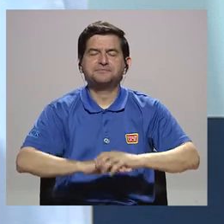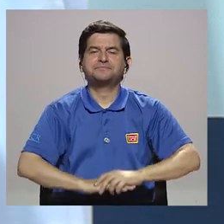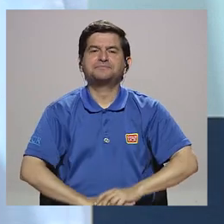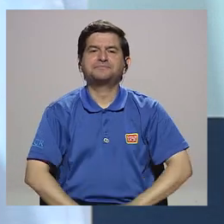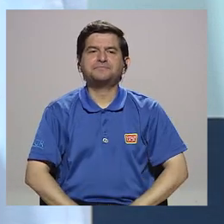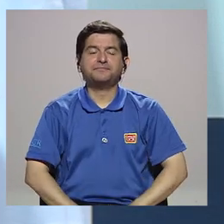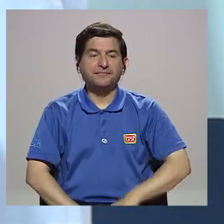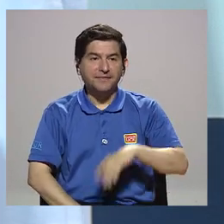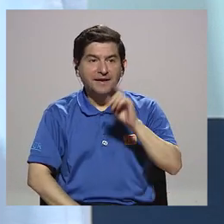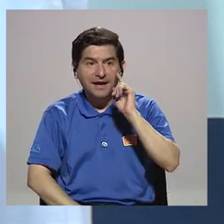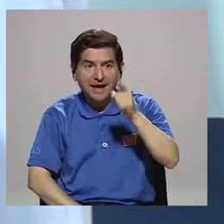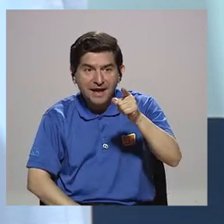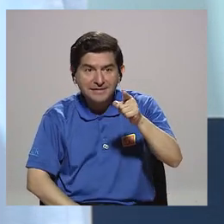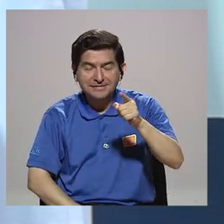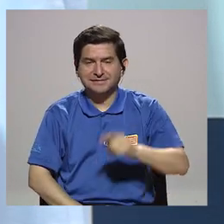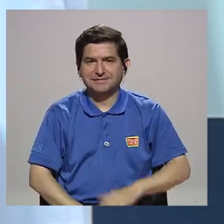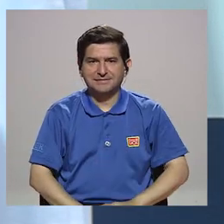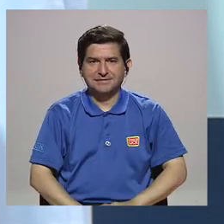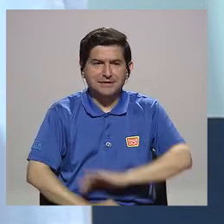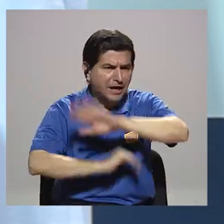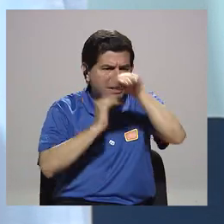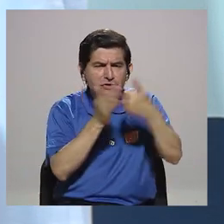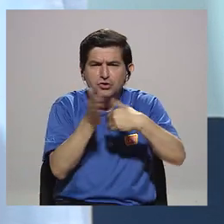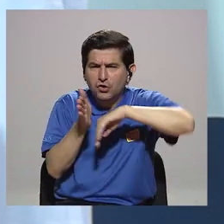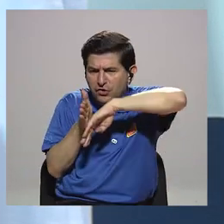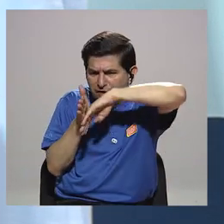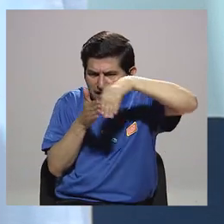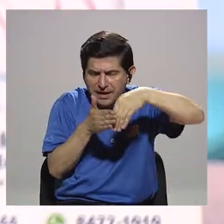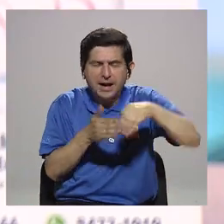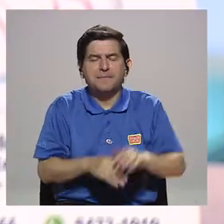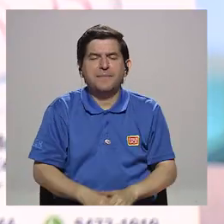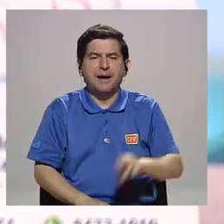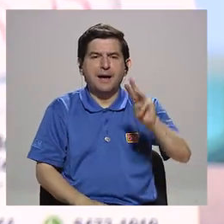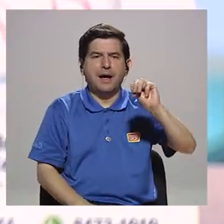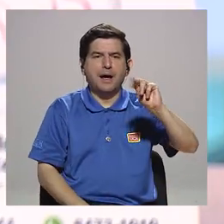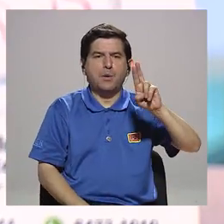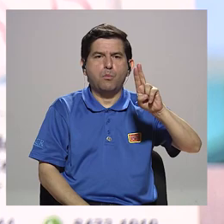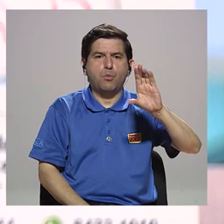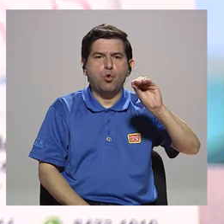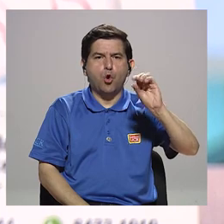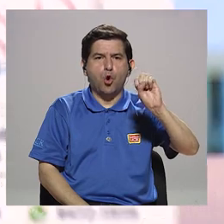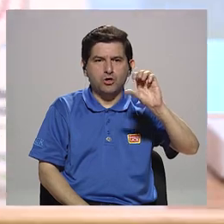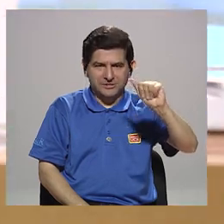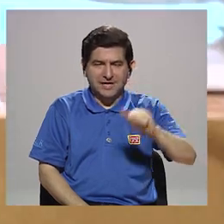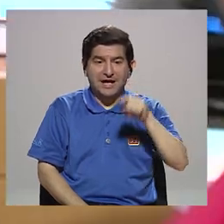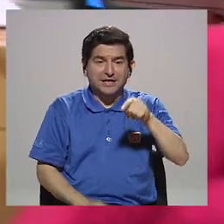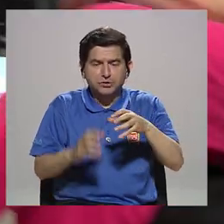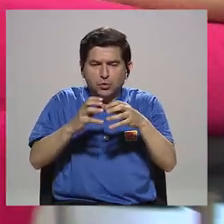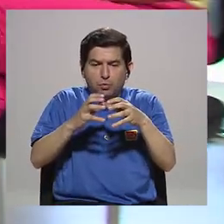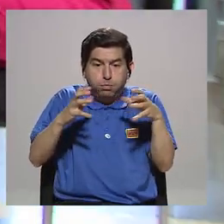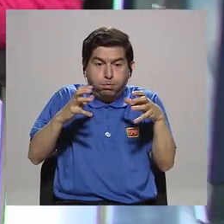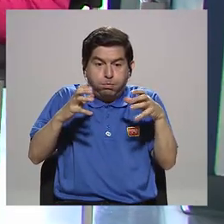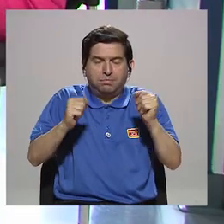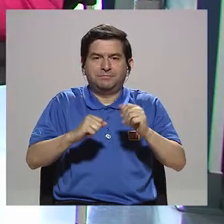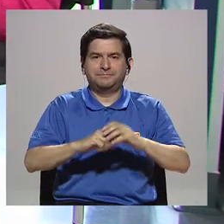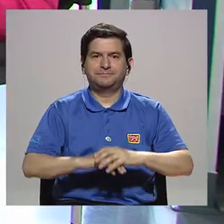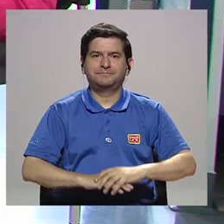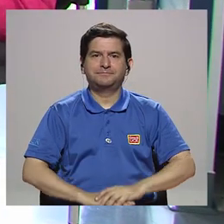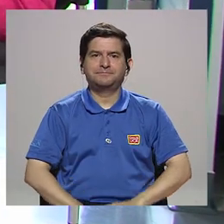ver. Uh-huh. Un poquito, que queda aquí, toda esta capa de aquí se llama mucosa y es la que se inflama.